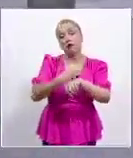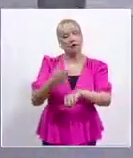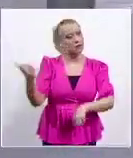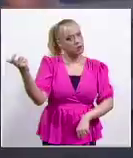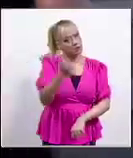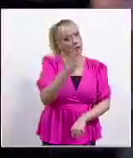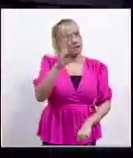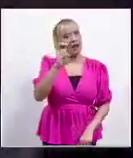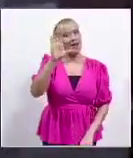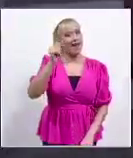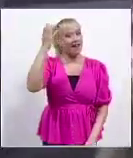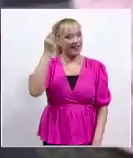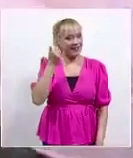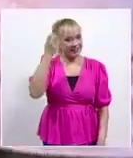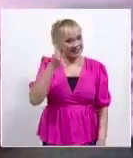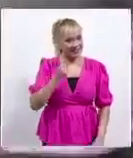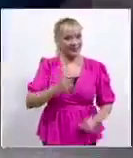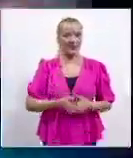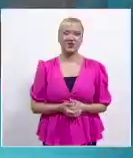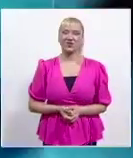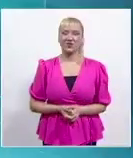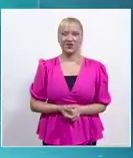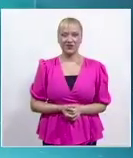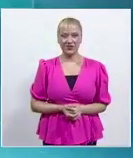reciba pensión del bienestar.